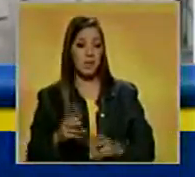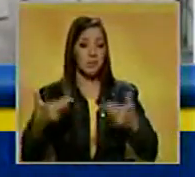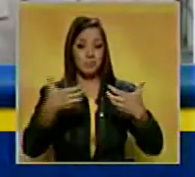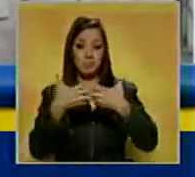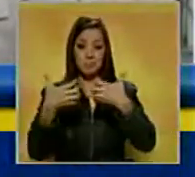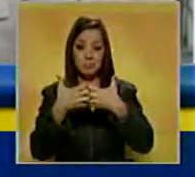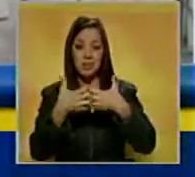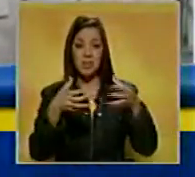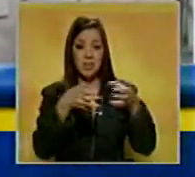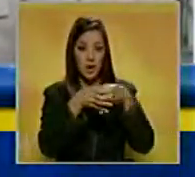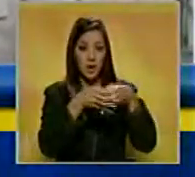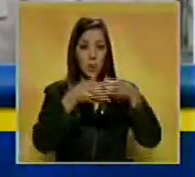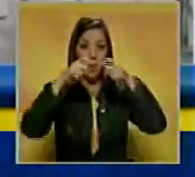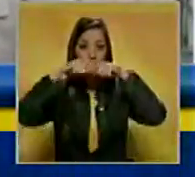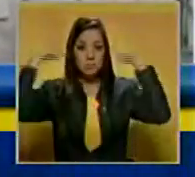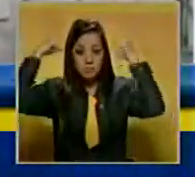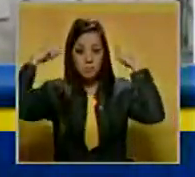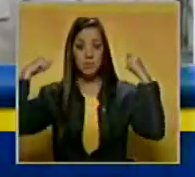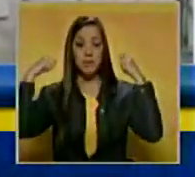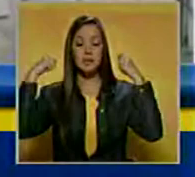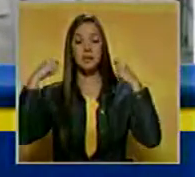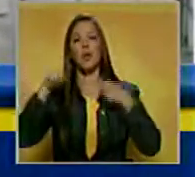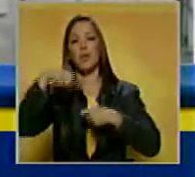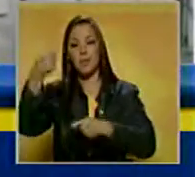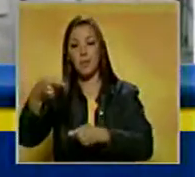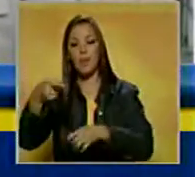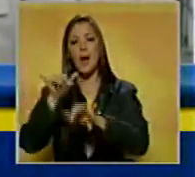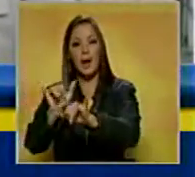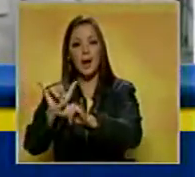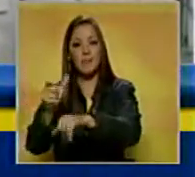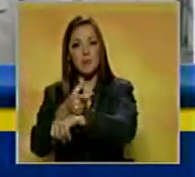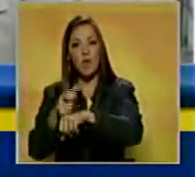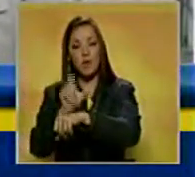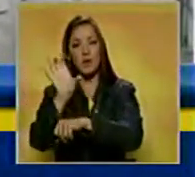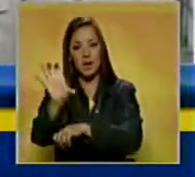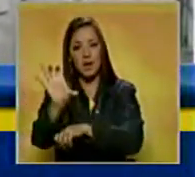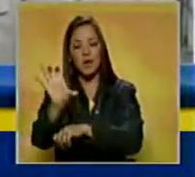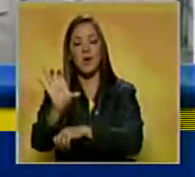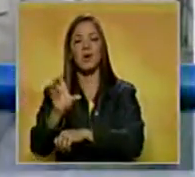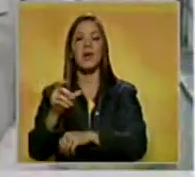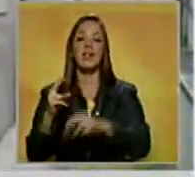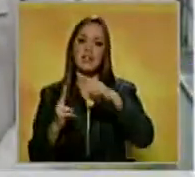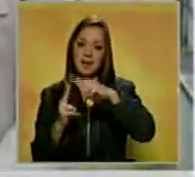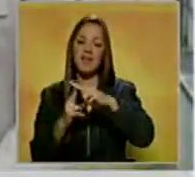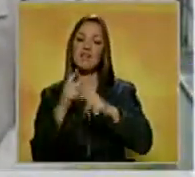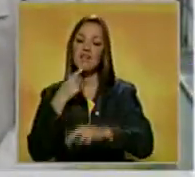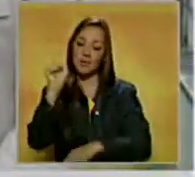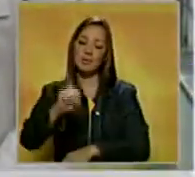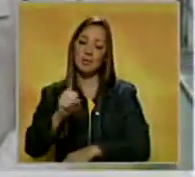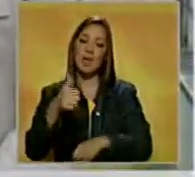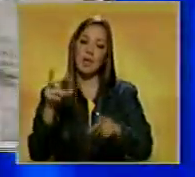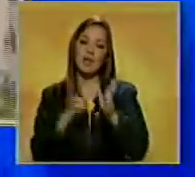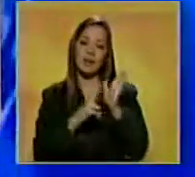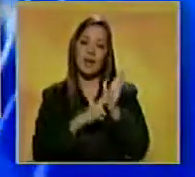rivalidad de grupos paramilitares, situación que lo confirmó el propio gobernador del estado. Es la información que aportamos a esta hora desde el estado Táchira.